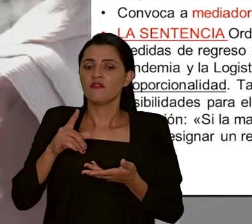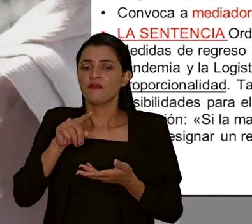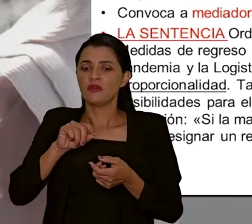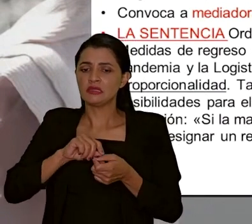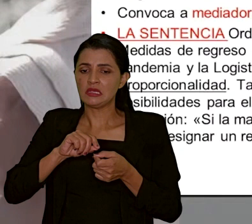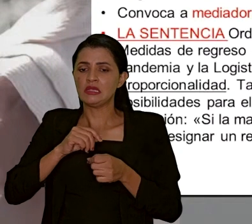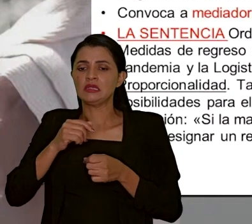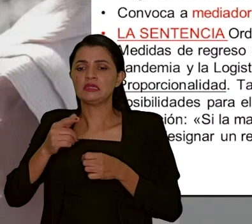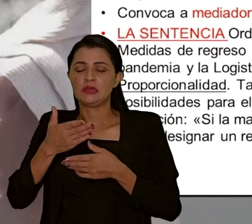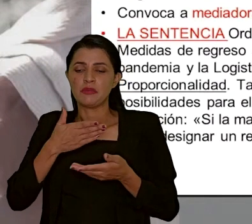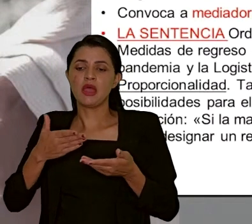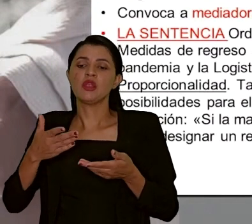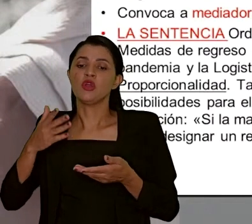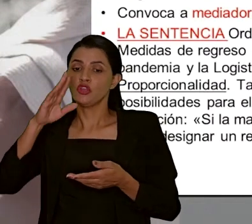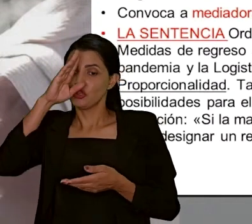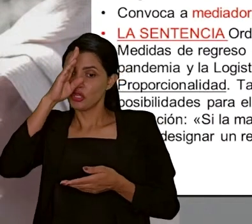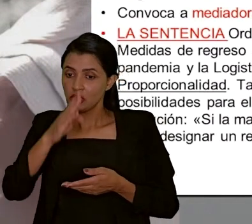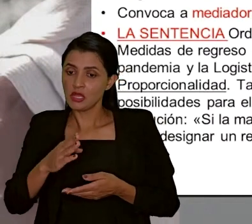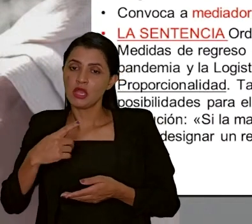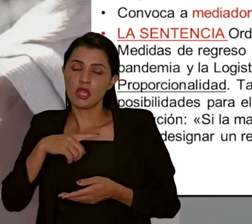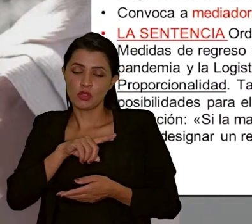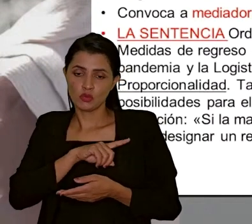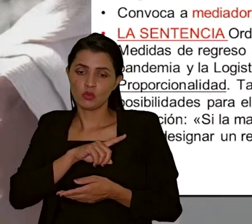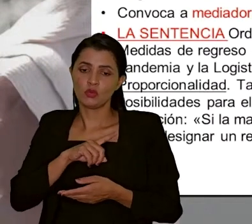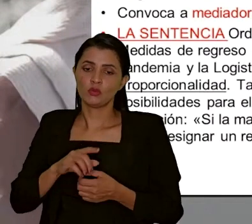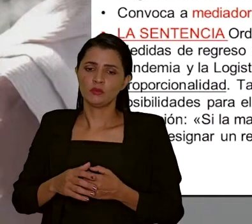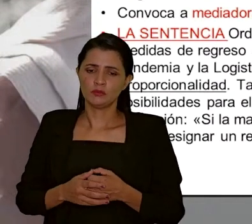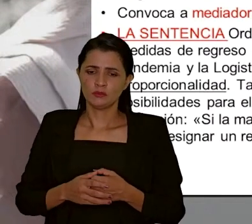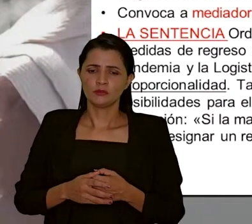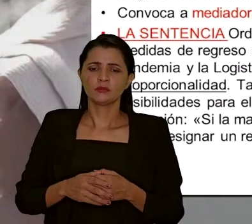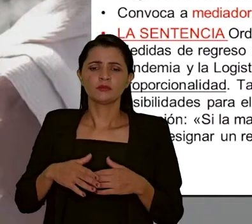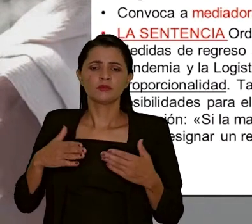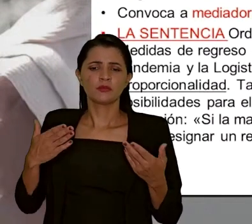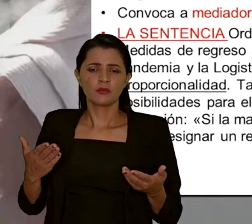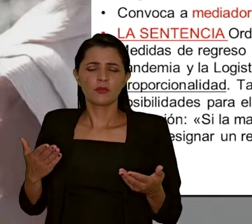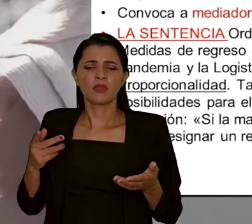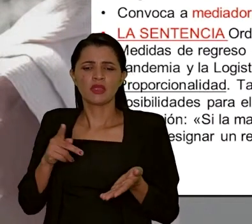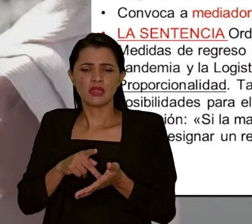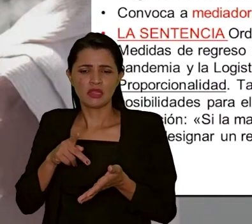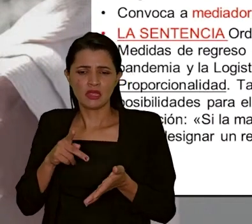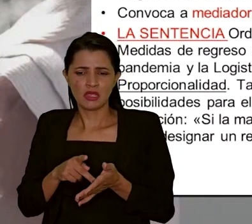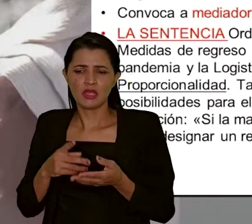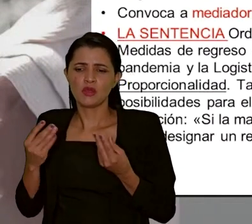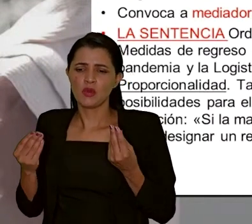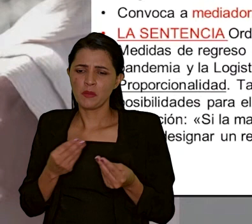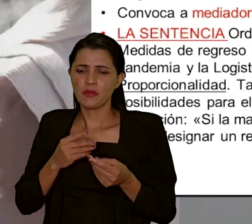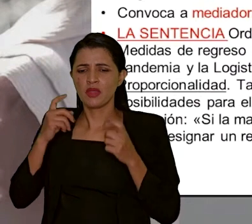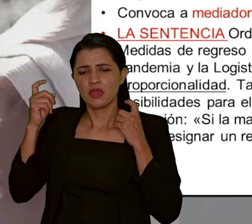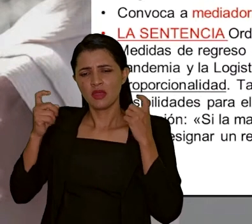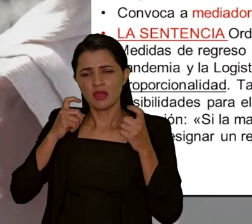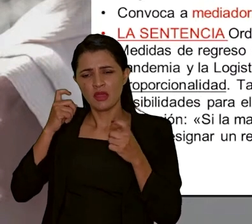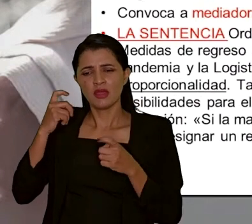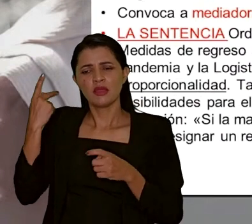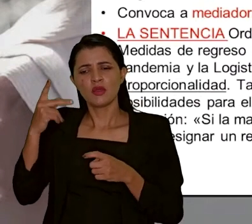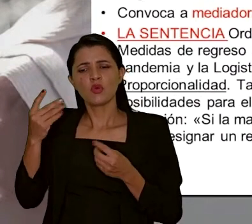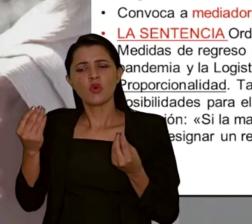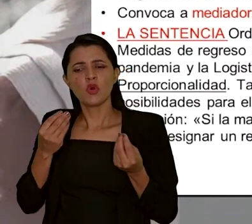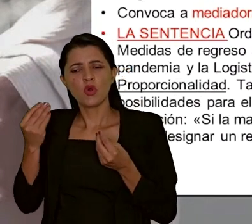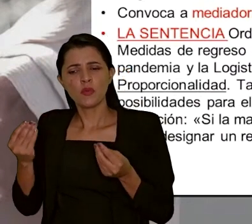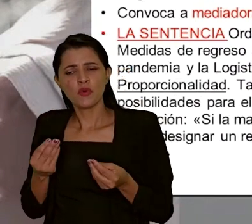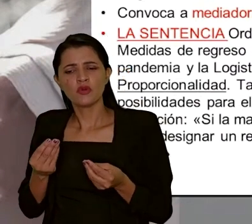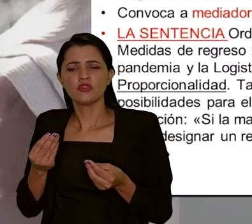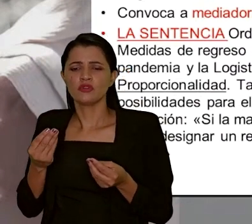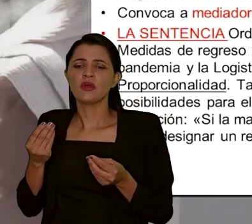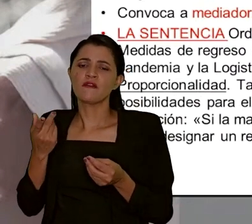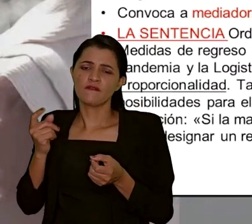la interdisciplina. Régimen de comunicación del padre con la niña a través de videoconferencia. Convoca